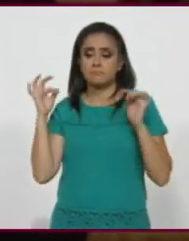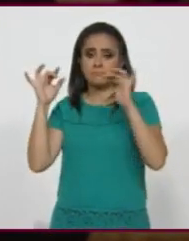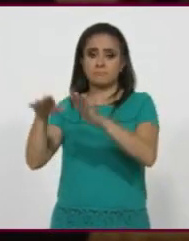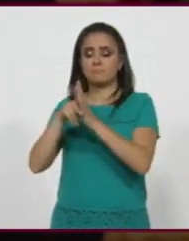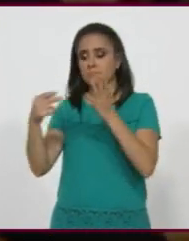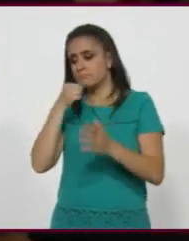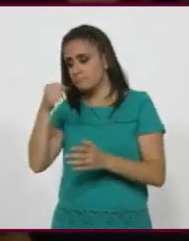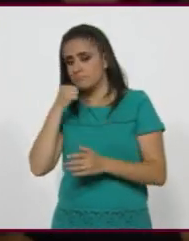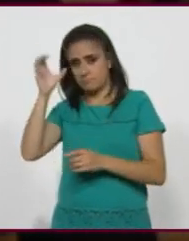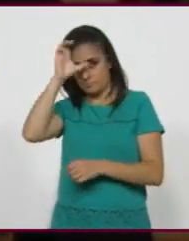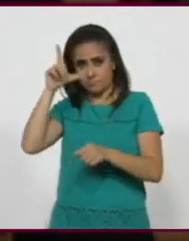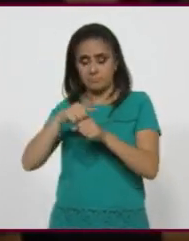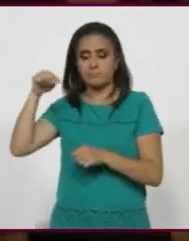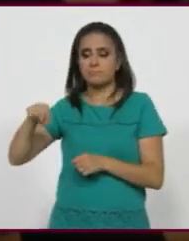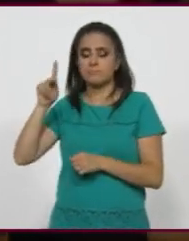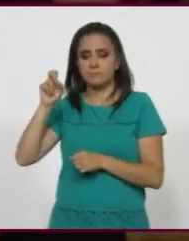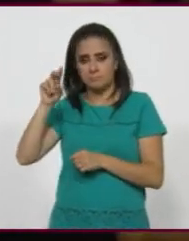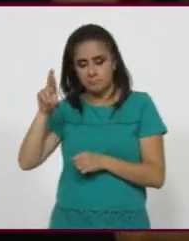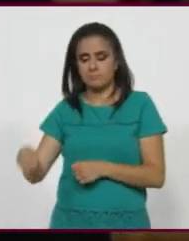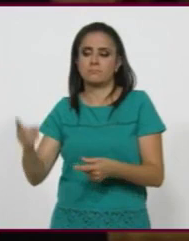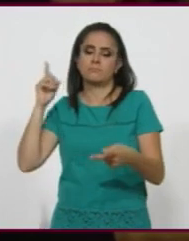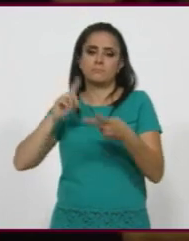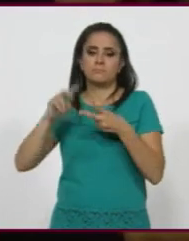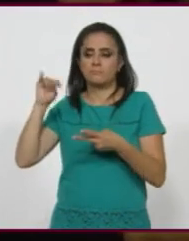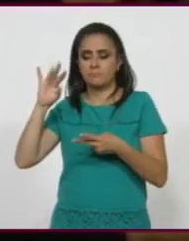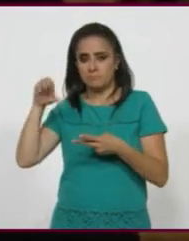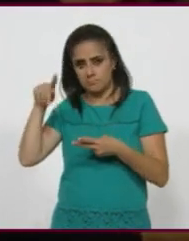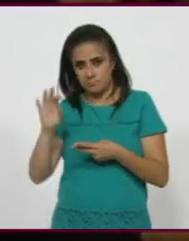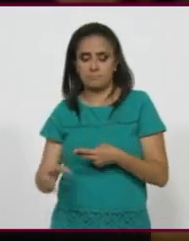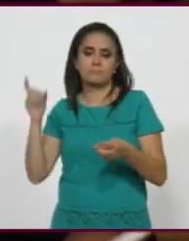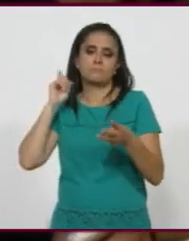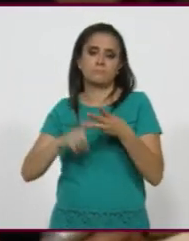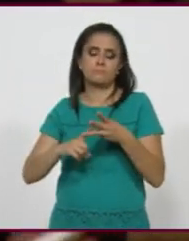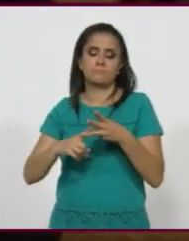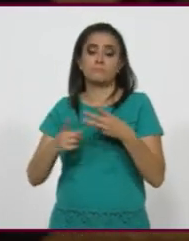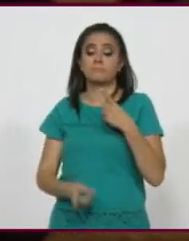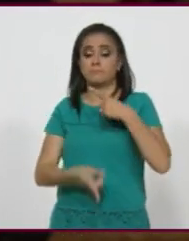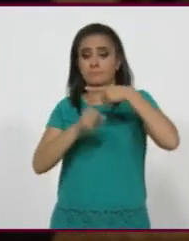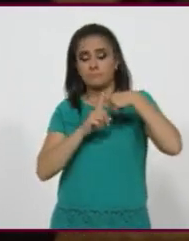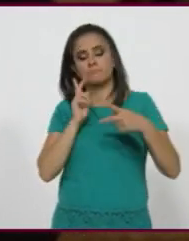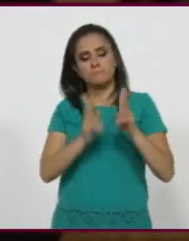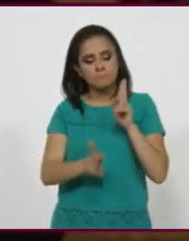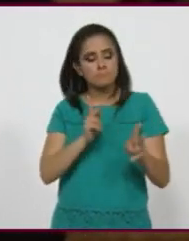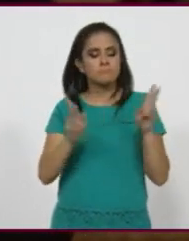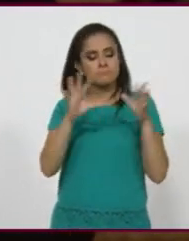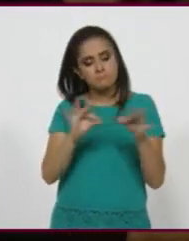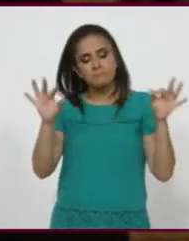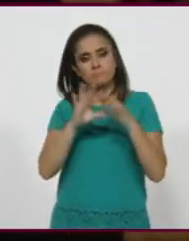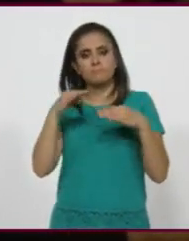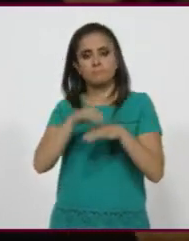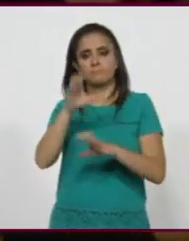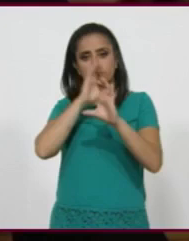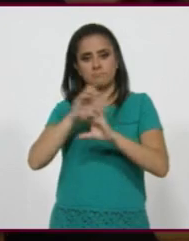periodismo cultural, que estuvo aquí Pablo Espinosa, estuvo Vicente Gutiérrez, más las charlas introductorias de los conciertos,